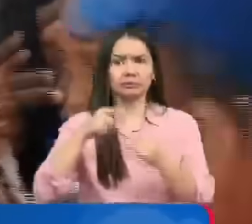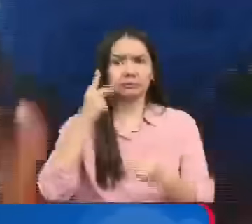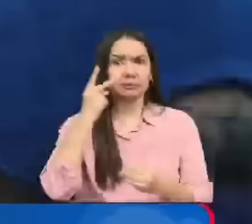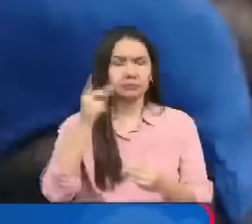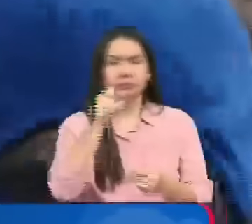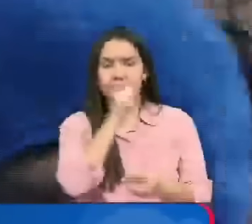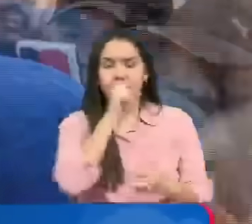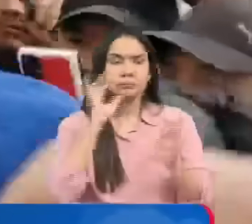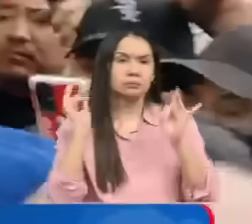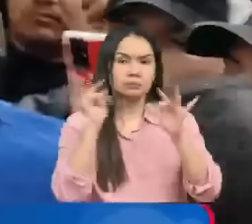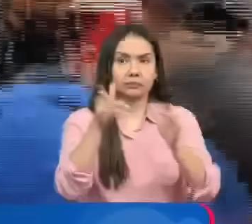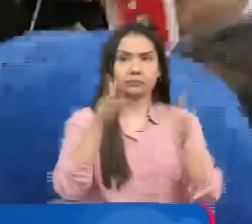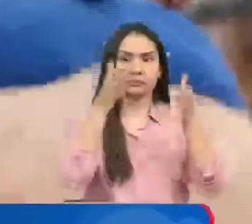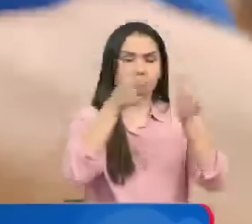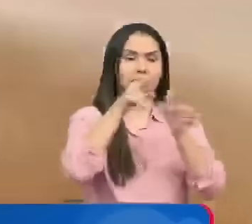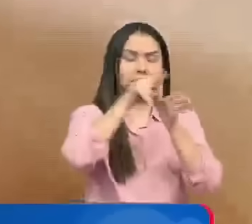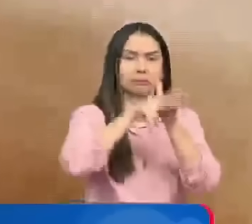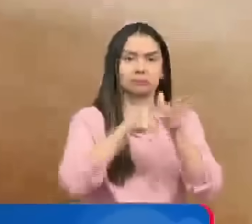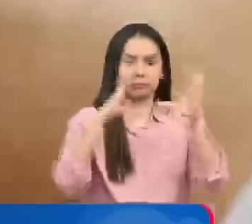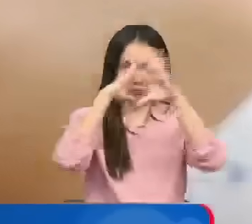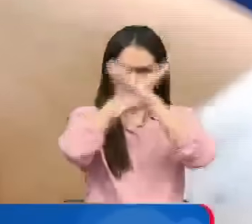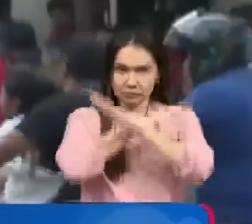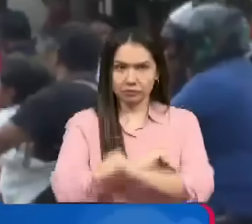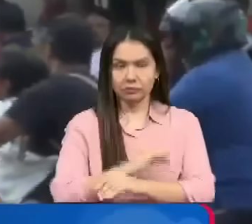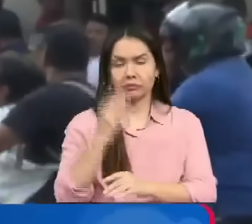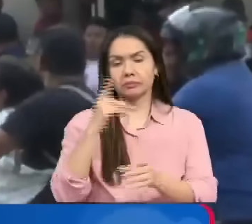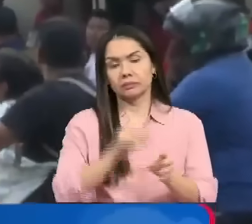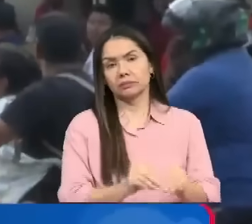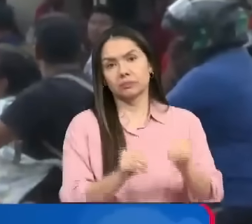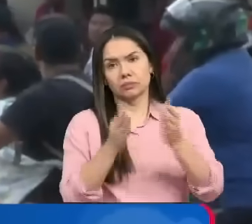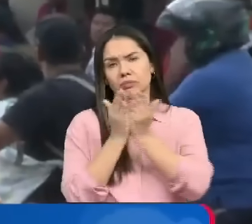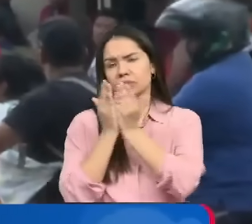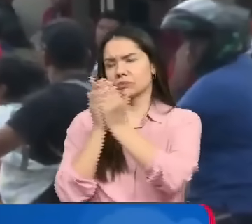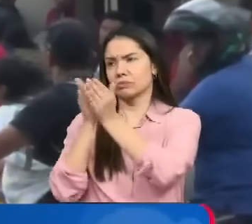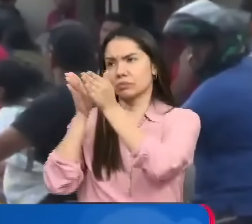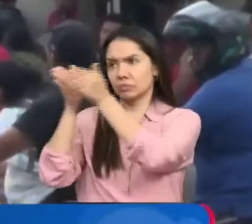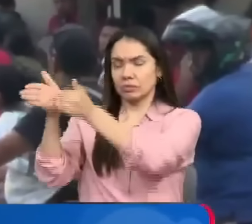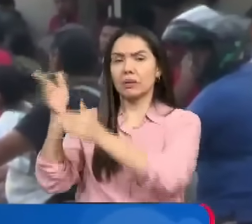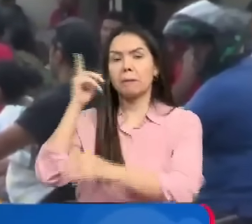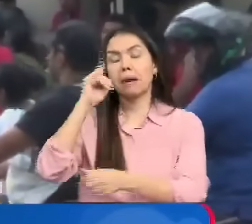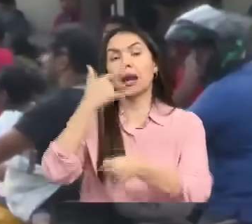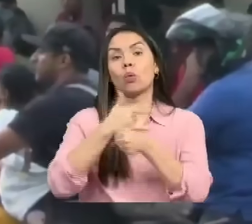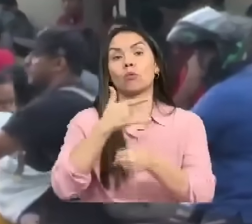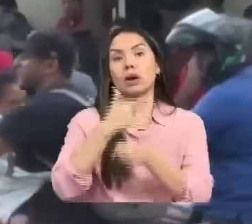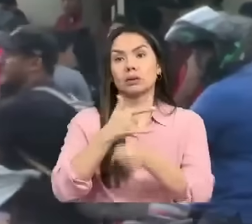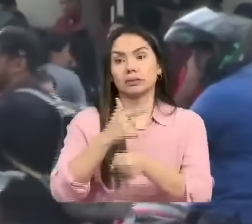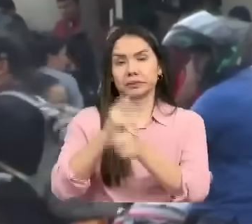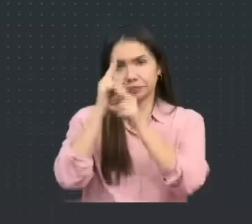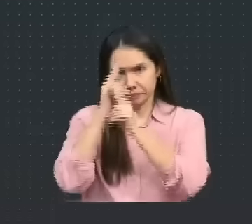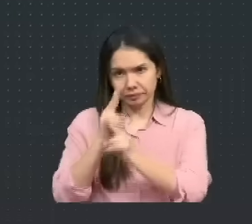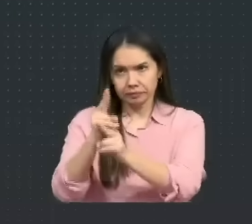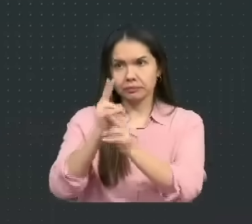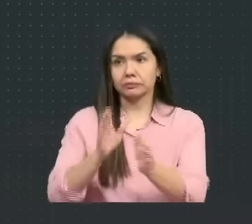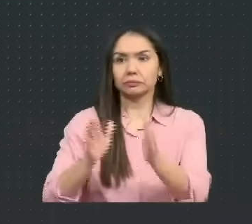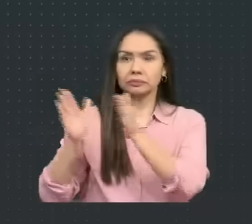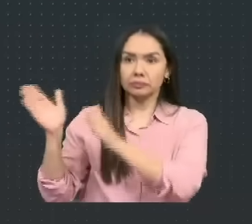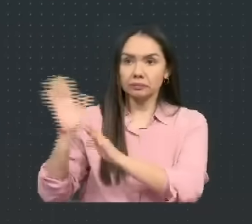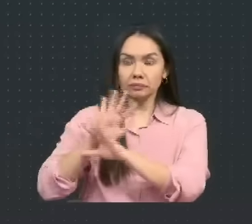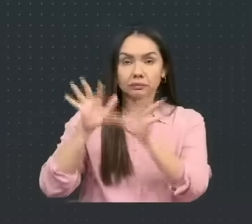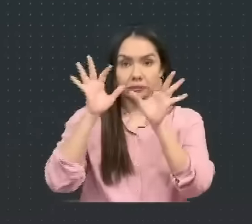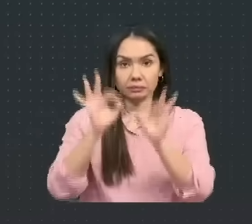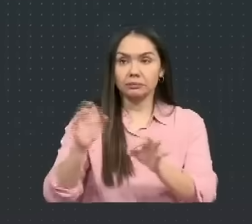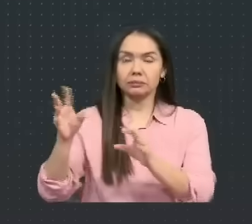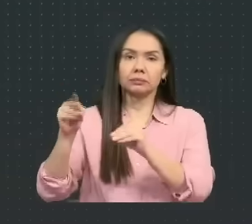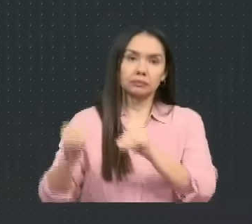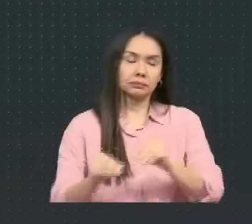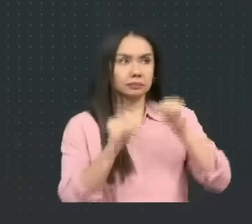El féretro se trasladó en horas de la noche hacia Cobán, Alta Verapaz, para unos homenajes. Posteriormente se trasladará hacia